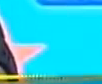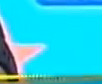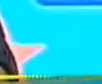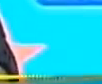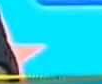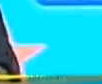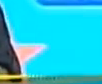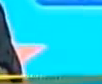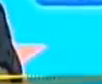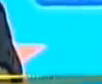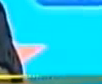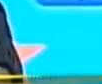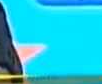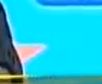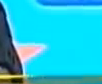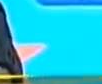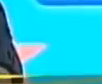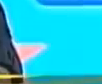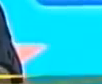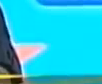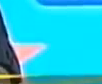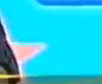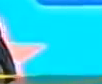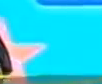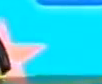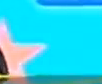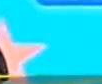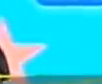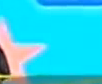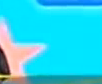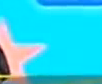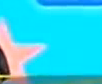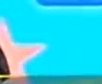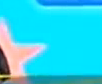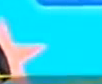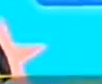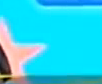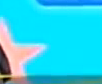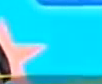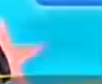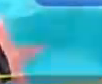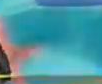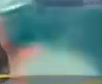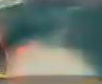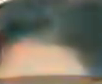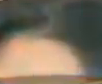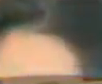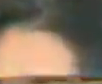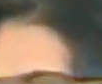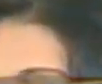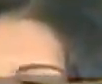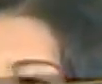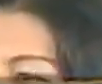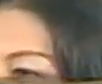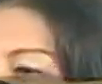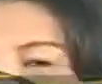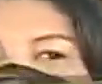contundente derrota por parte de nuestro pueblo y por parte del gobierno bolivariano y gobierno revolucionario.